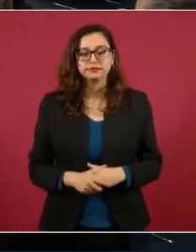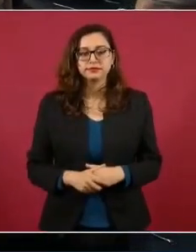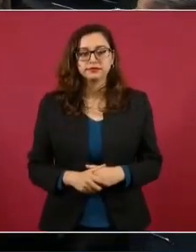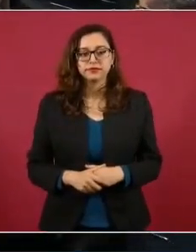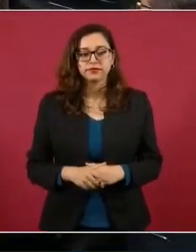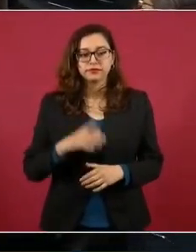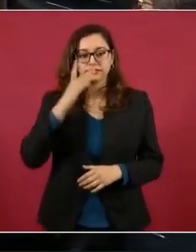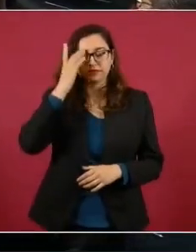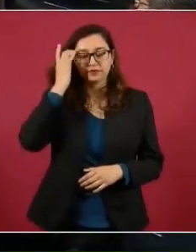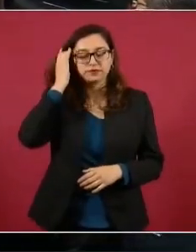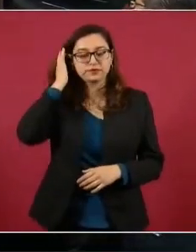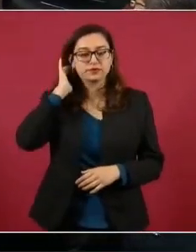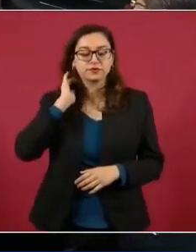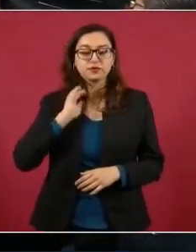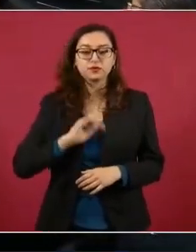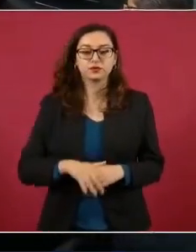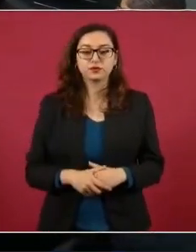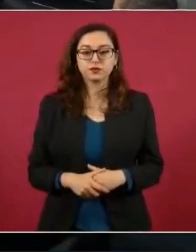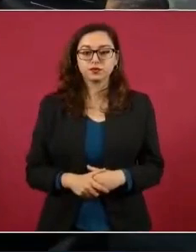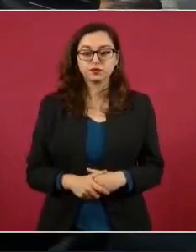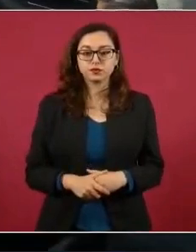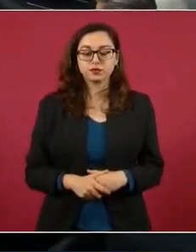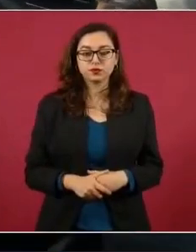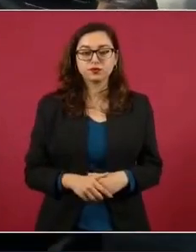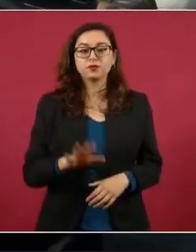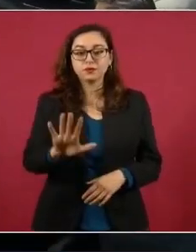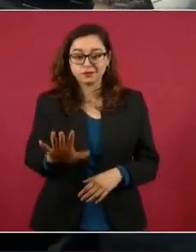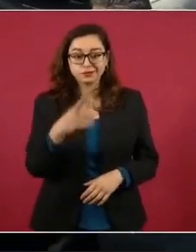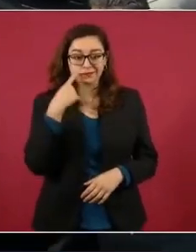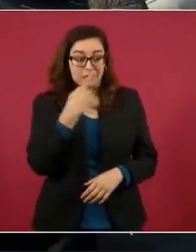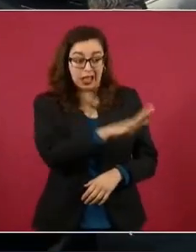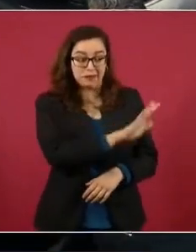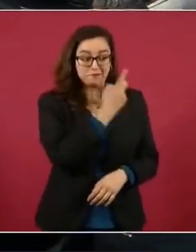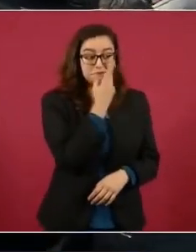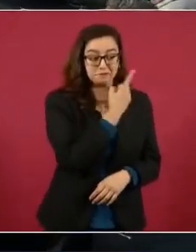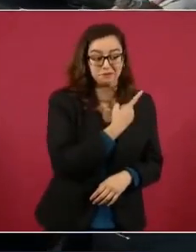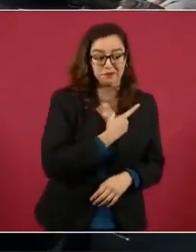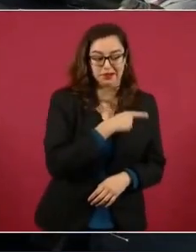Mire, tengo el dato de la planta solar de Puerto Peñasco,